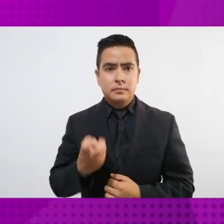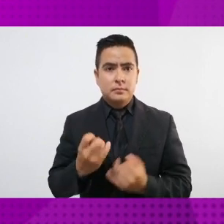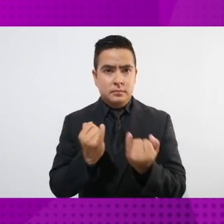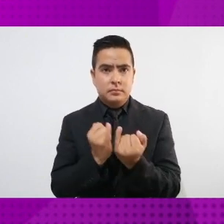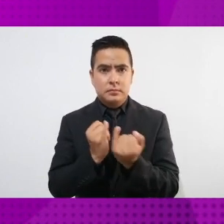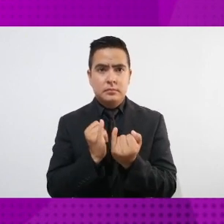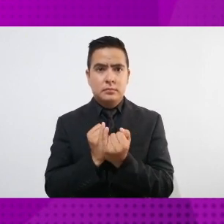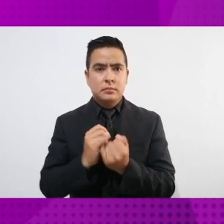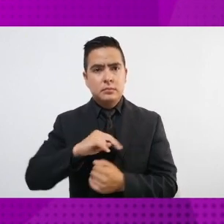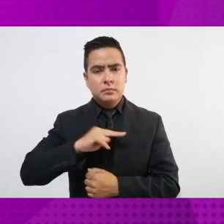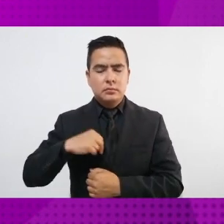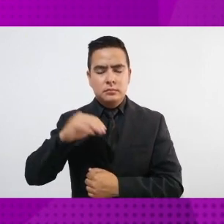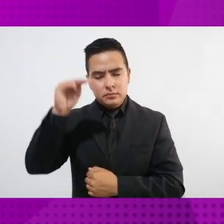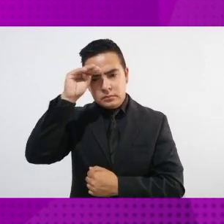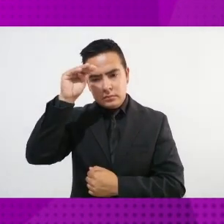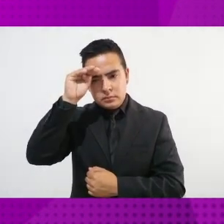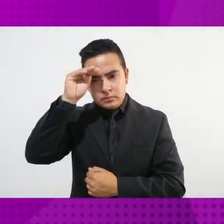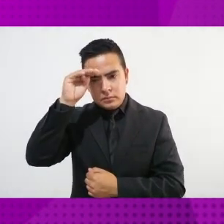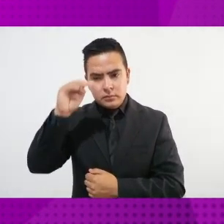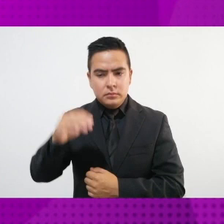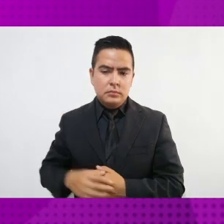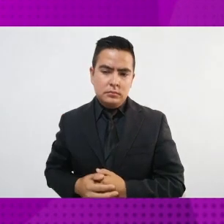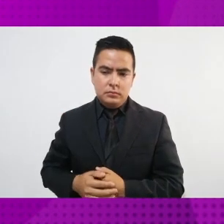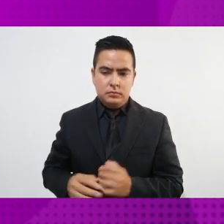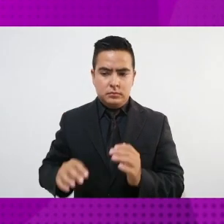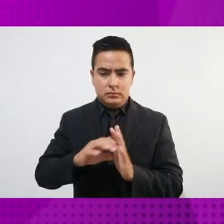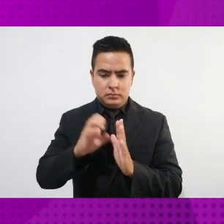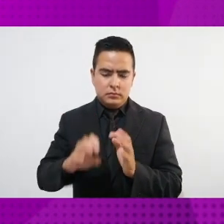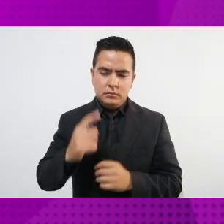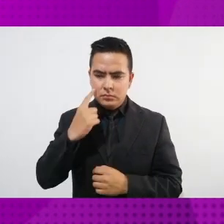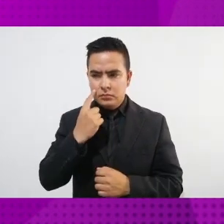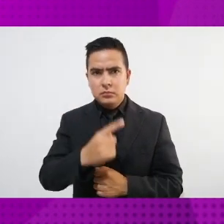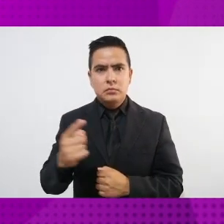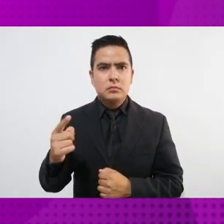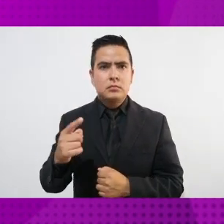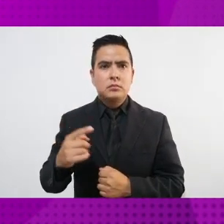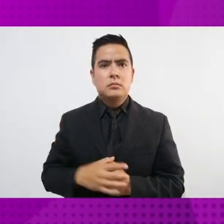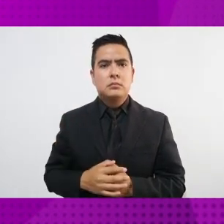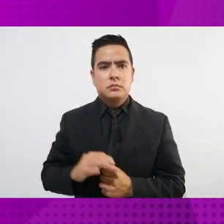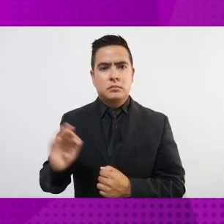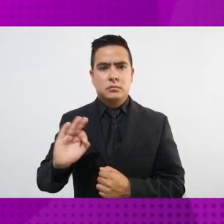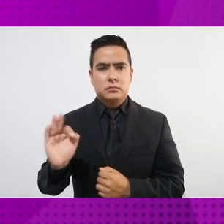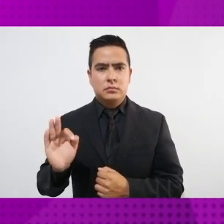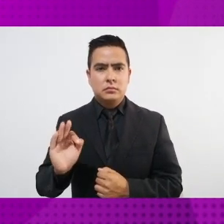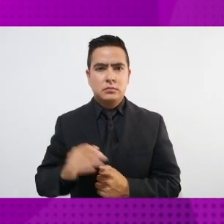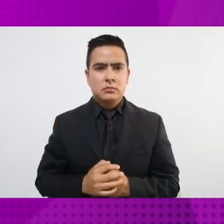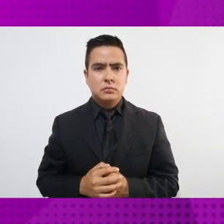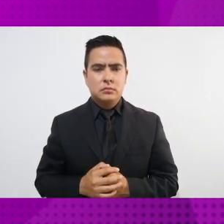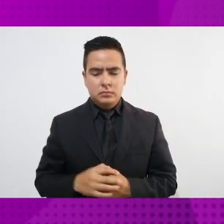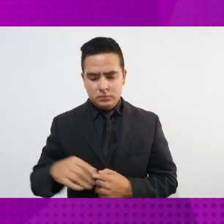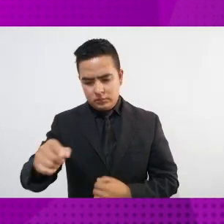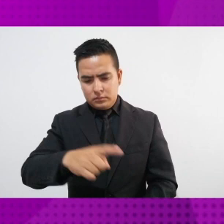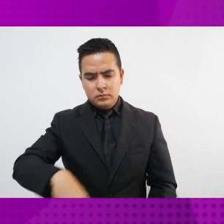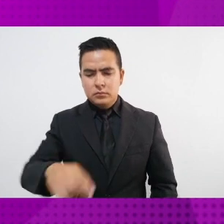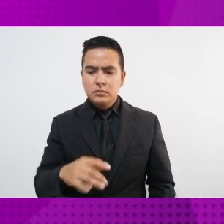normativo podríamos pensar en nuevas formas de construir los órganos representativos, es decir, en nuevas maneras de